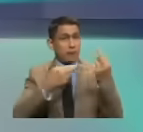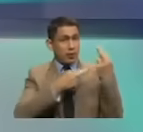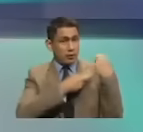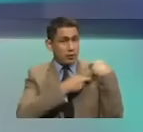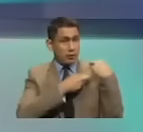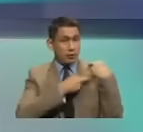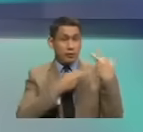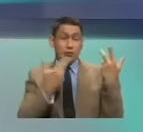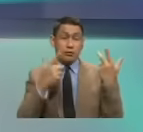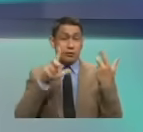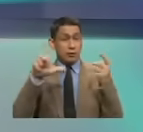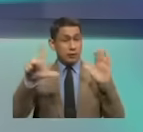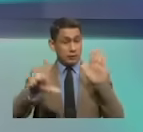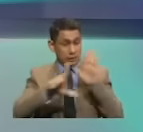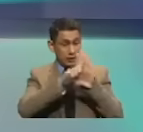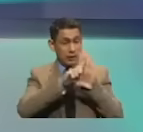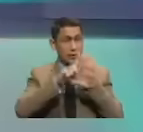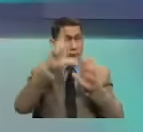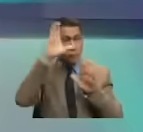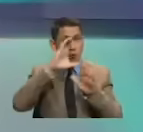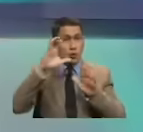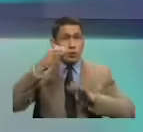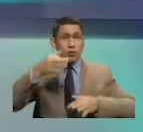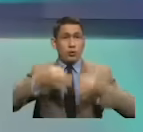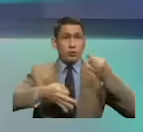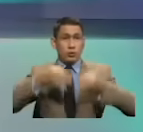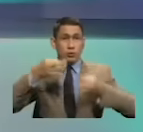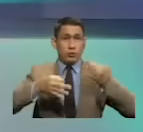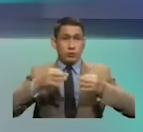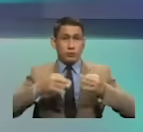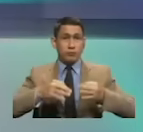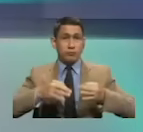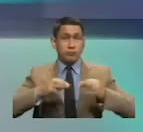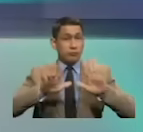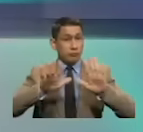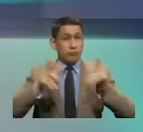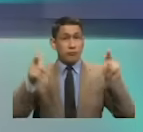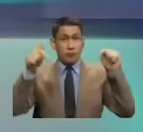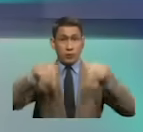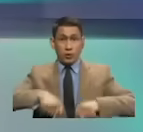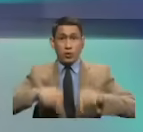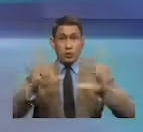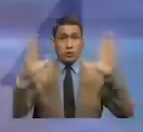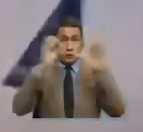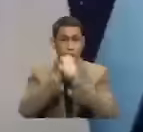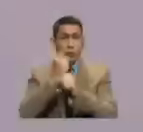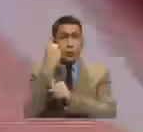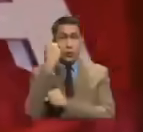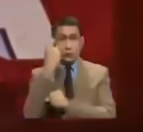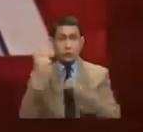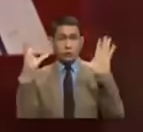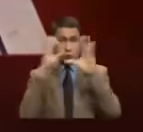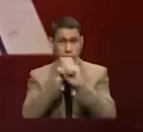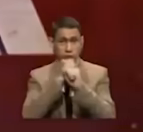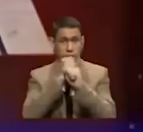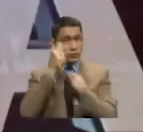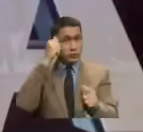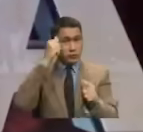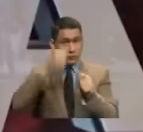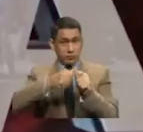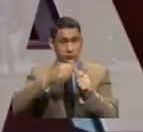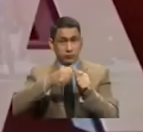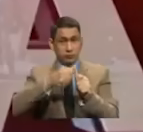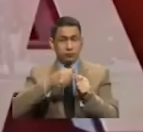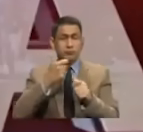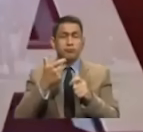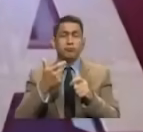está para hacer justicia. Bueno, vamos a lo que les presentaremos esta noche a las 11. No lo olviden, en alerta